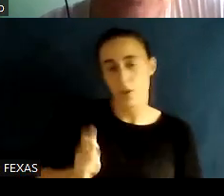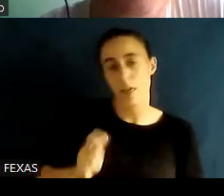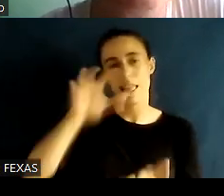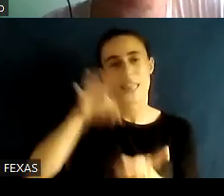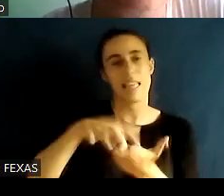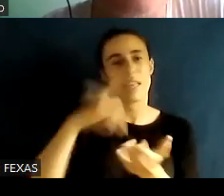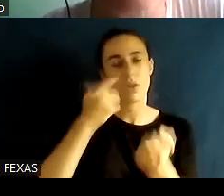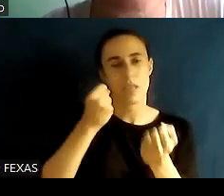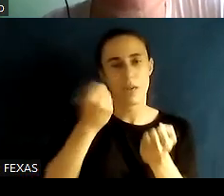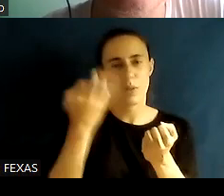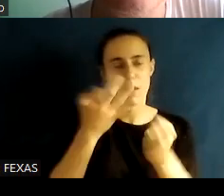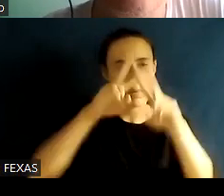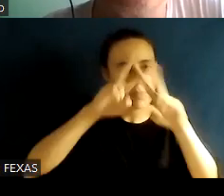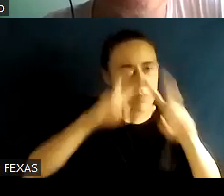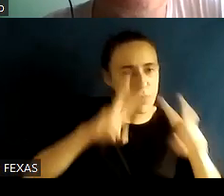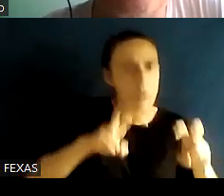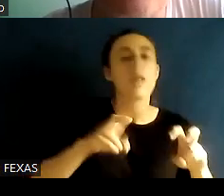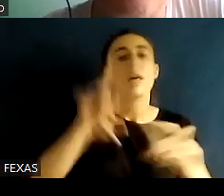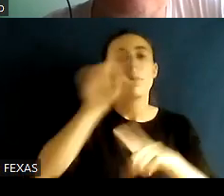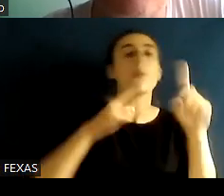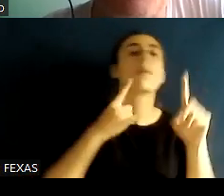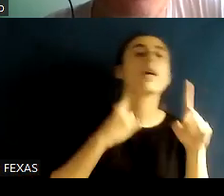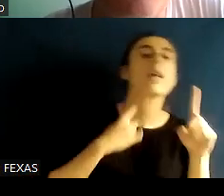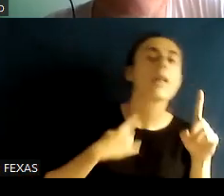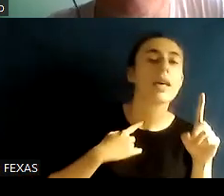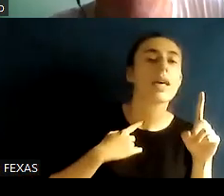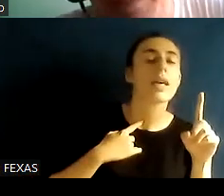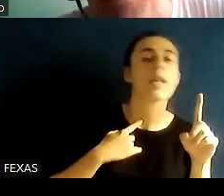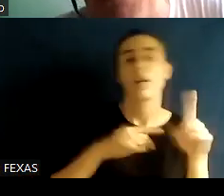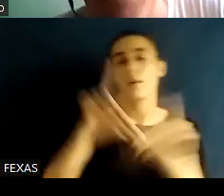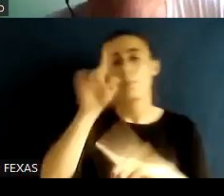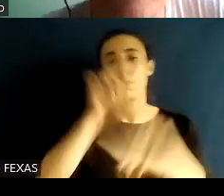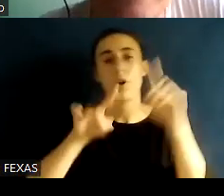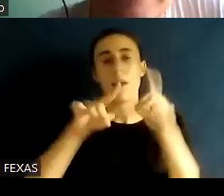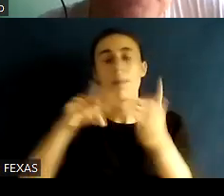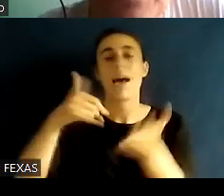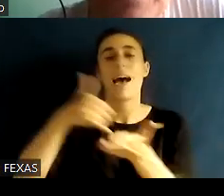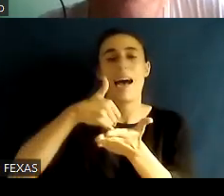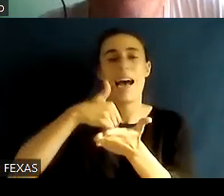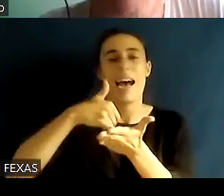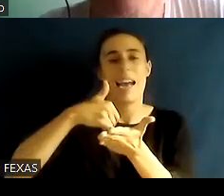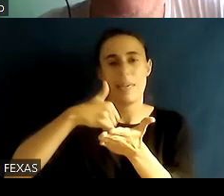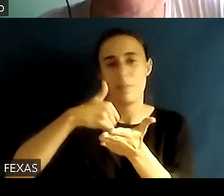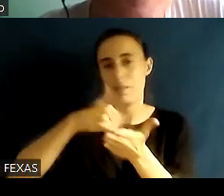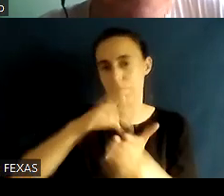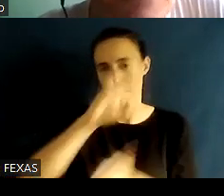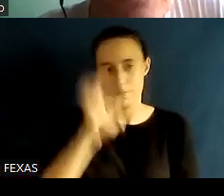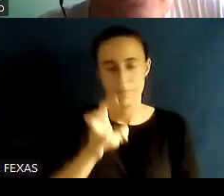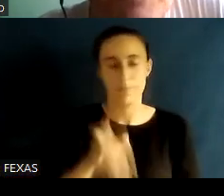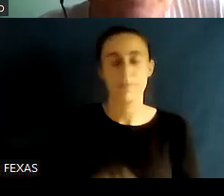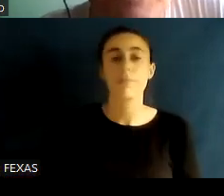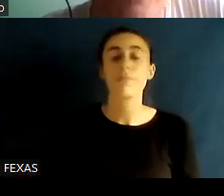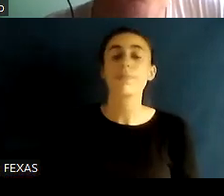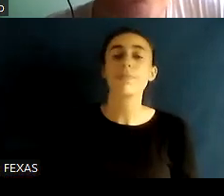existir un hipotiroidismo, una anemia o un trastorno de algún oligoelemento, que veremos también después. En el seguimiento,